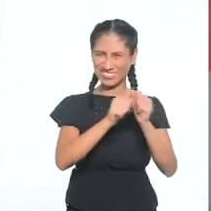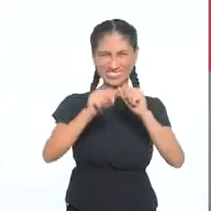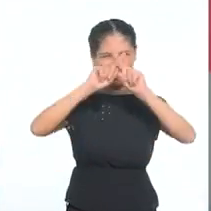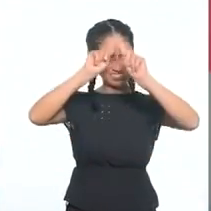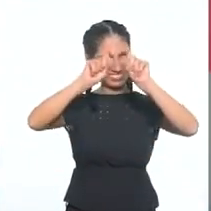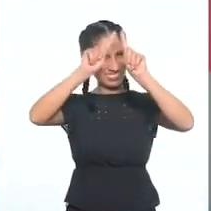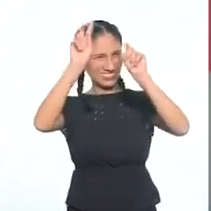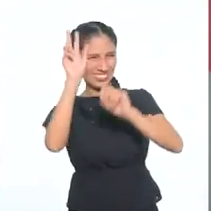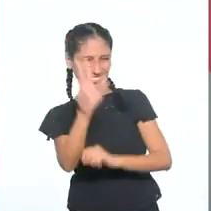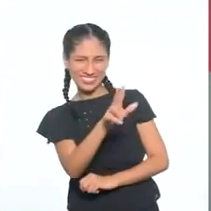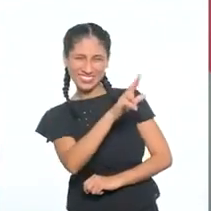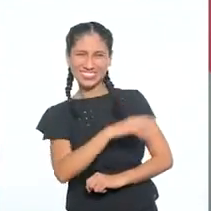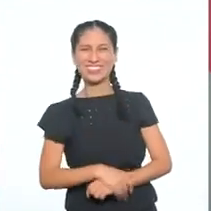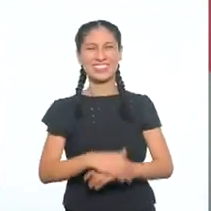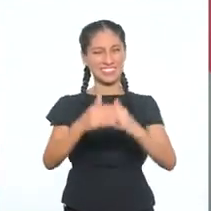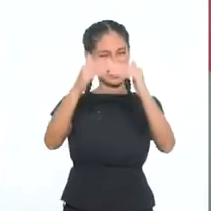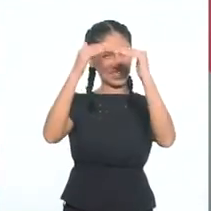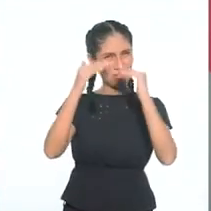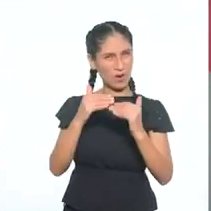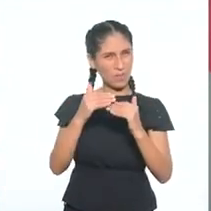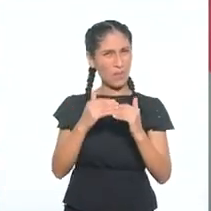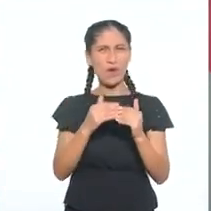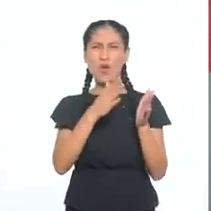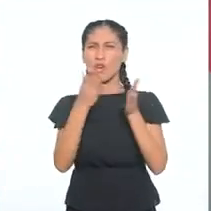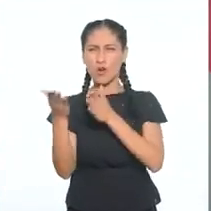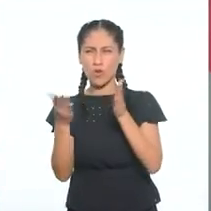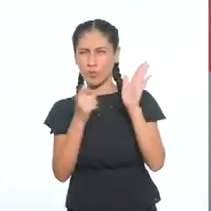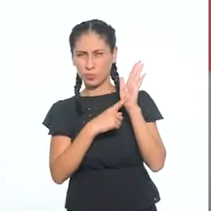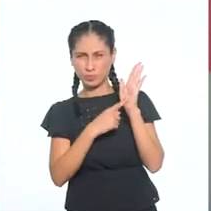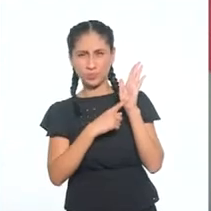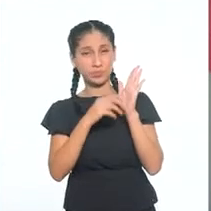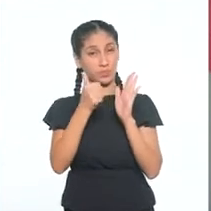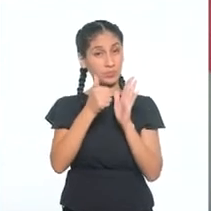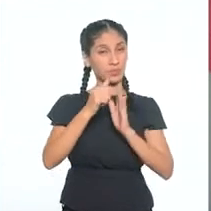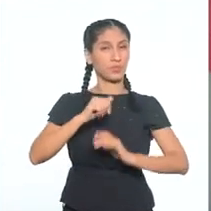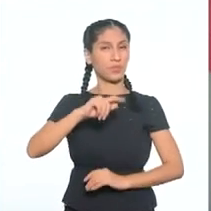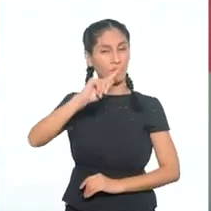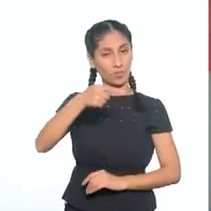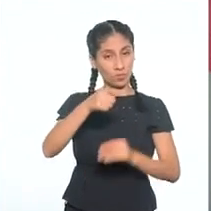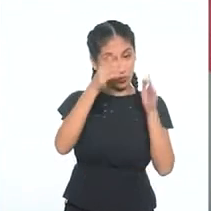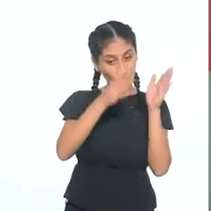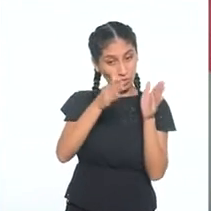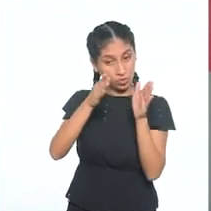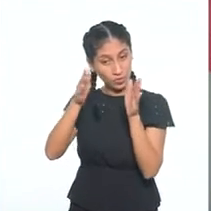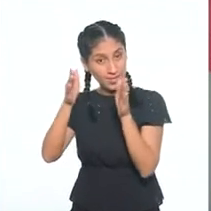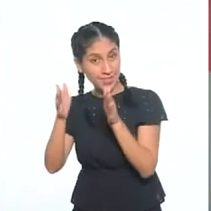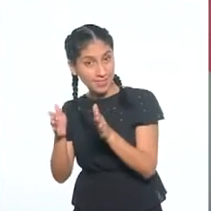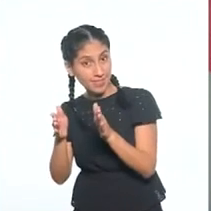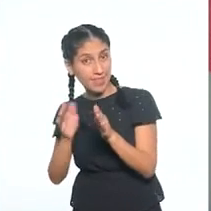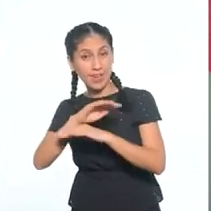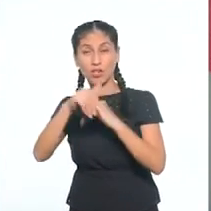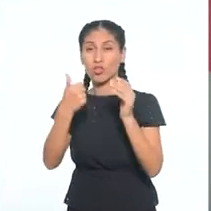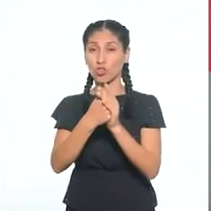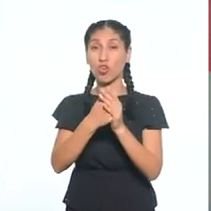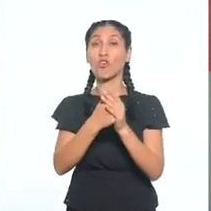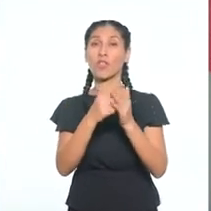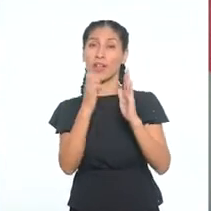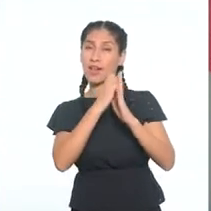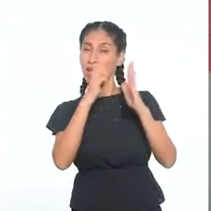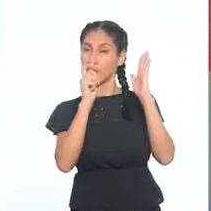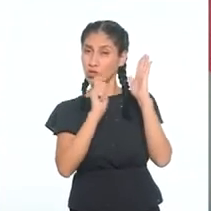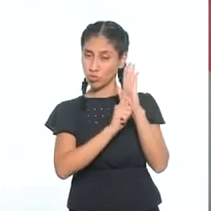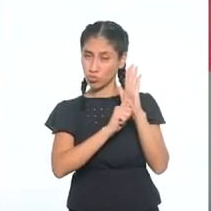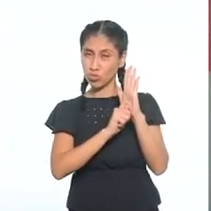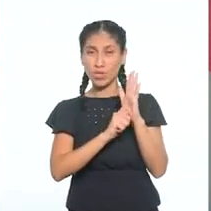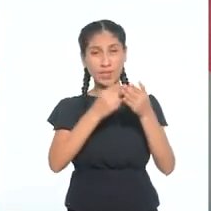pregunta número 3 la jerarquización de ideas consiste en a ordenar y vertebrar la estructura del texto